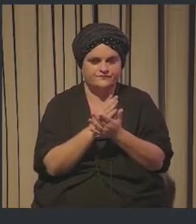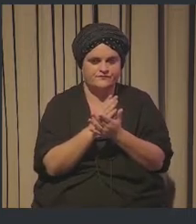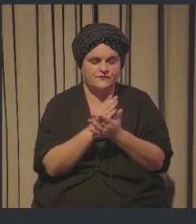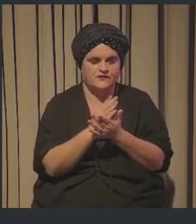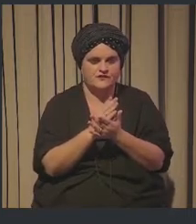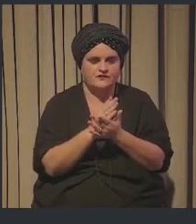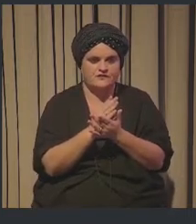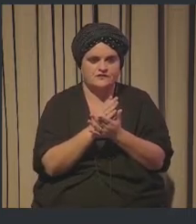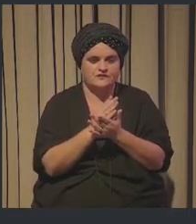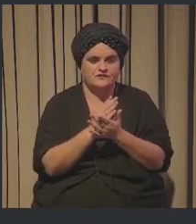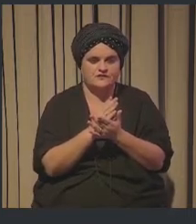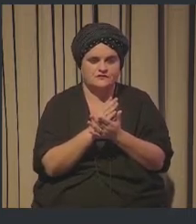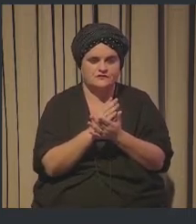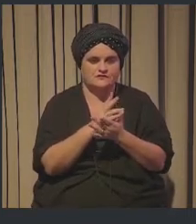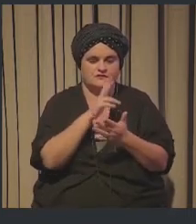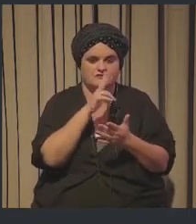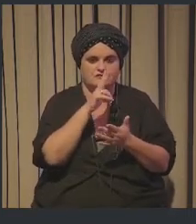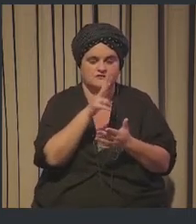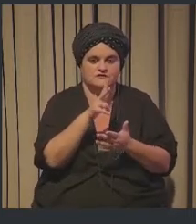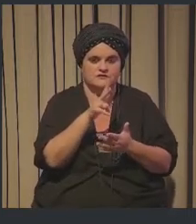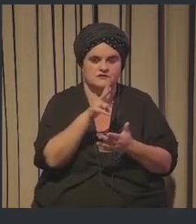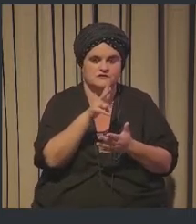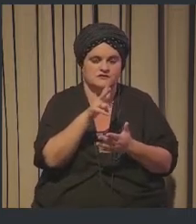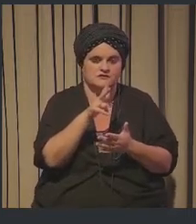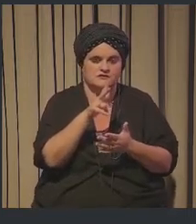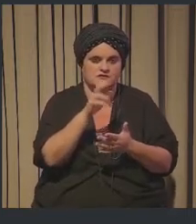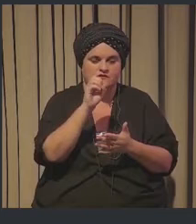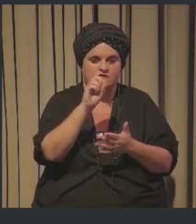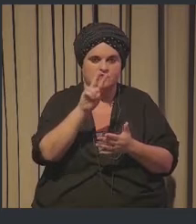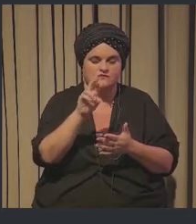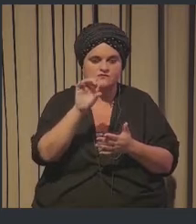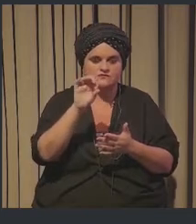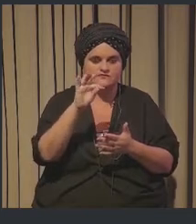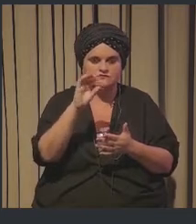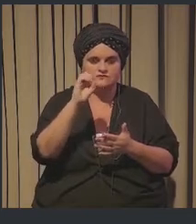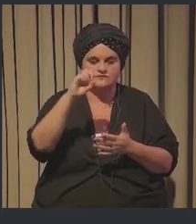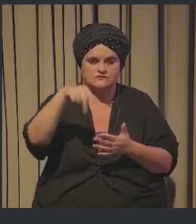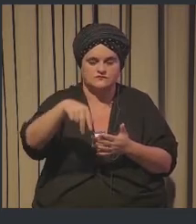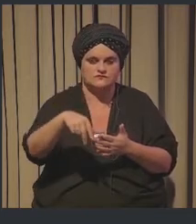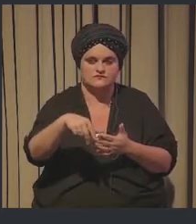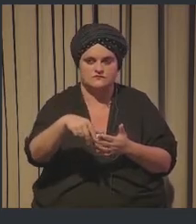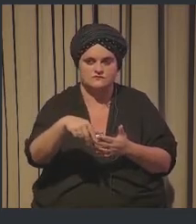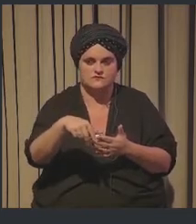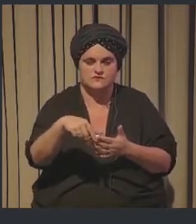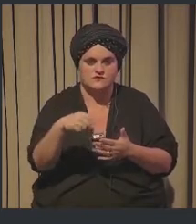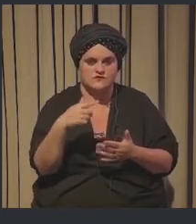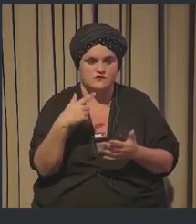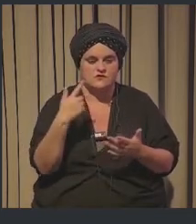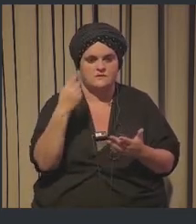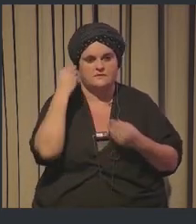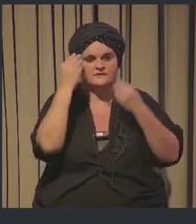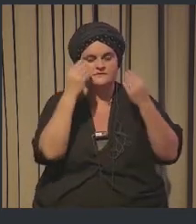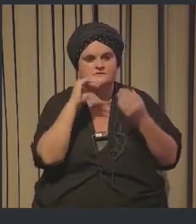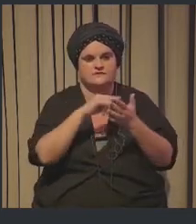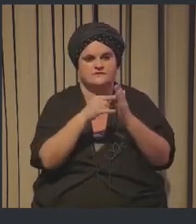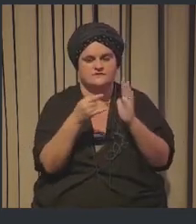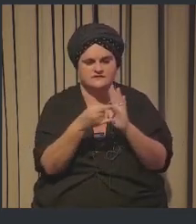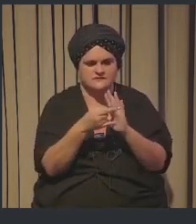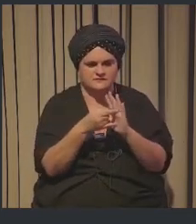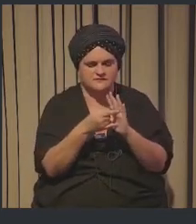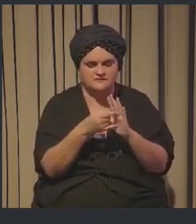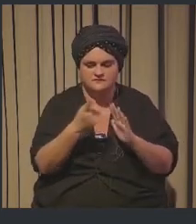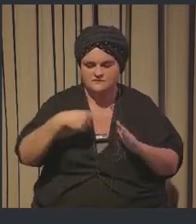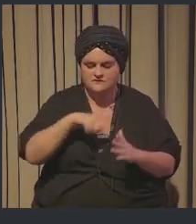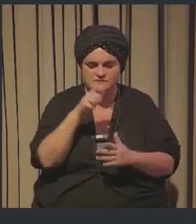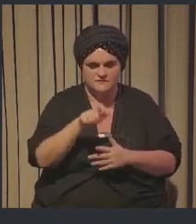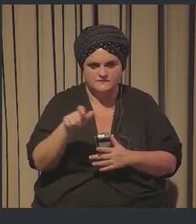curso, pero me hice cargo con Chris Eady en el pensamiento en sistemas. Somos las